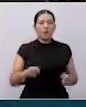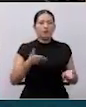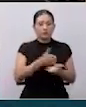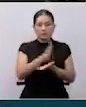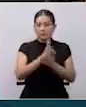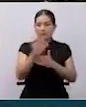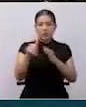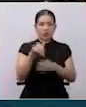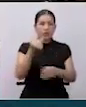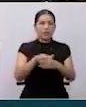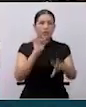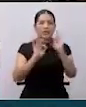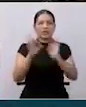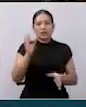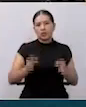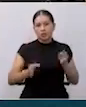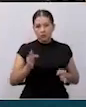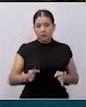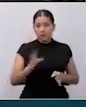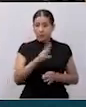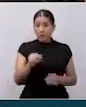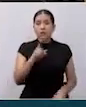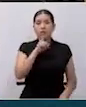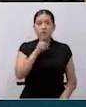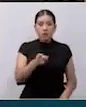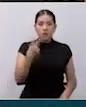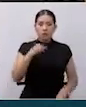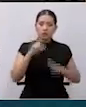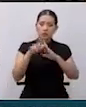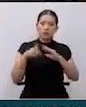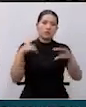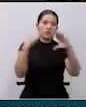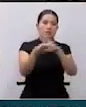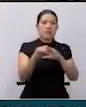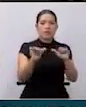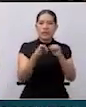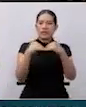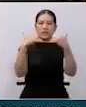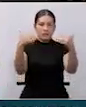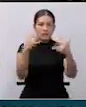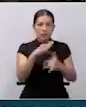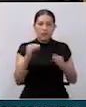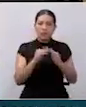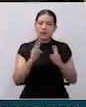elecciones judiciales y seguramente mandaremos después a la asamblea, y la asamblea es la que designará por